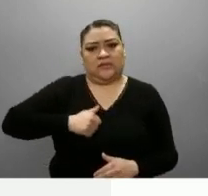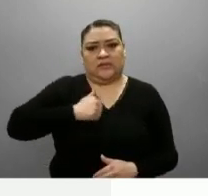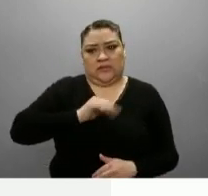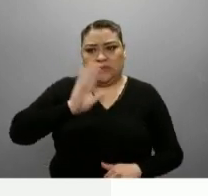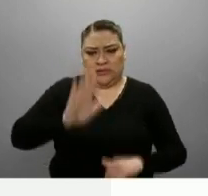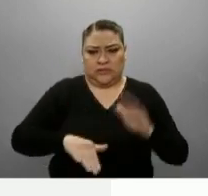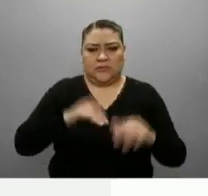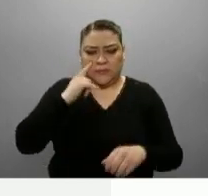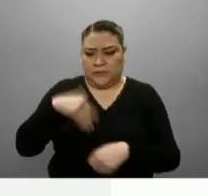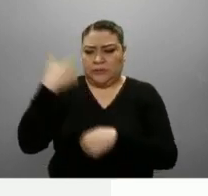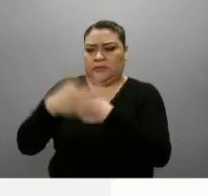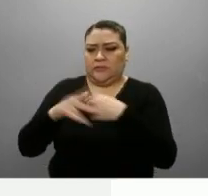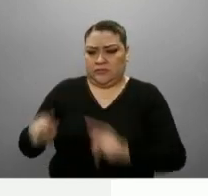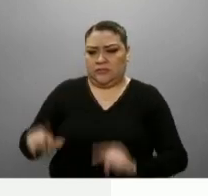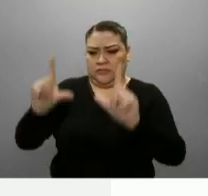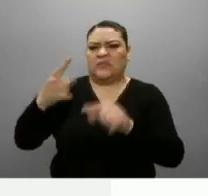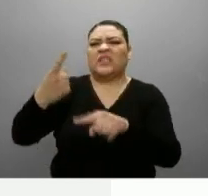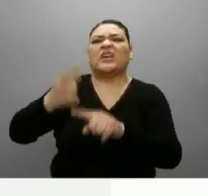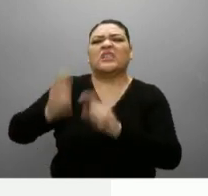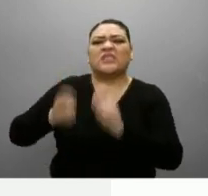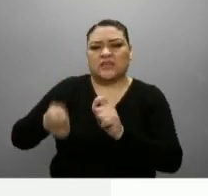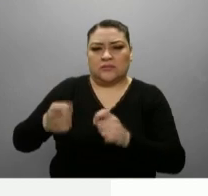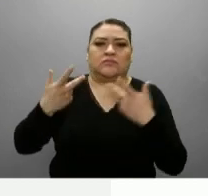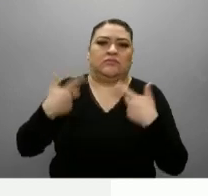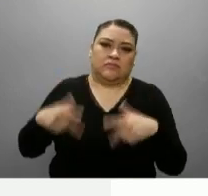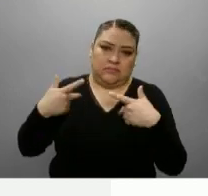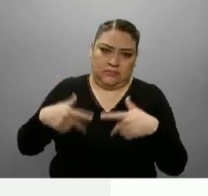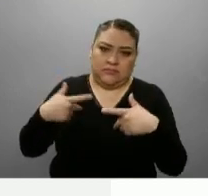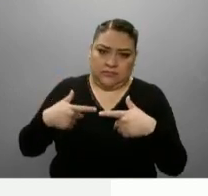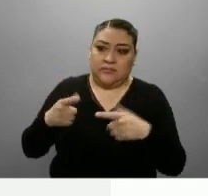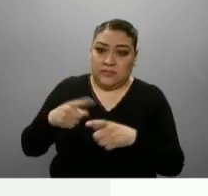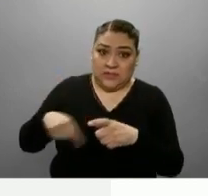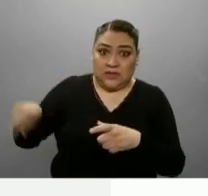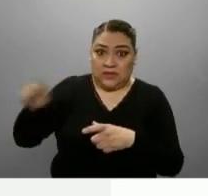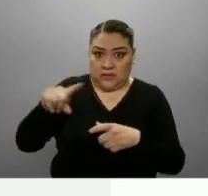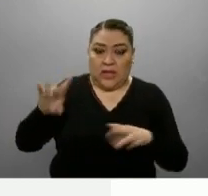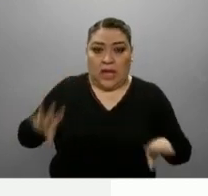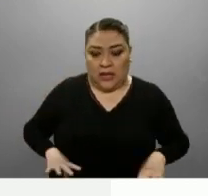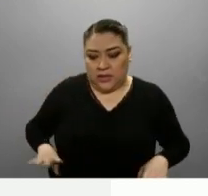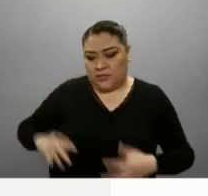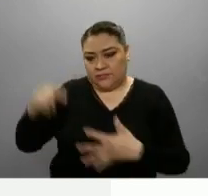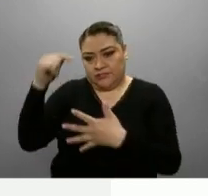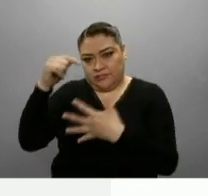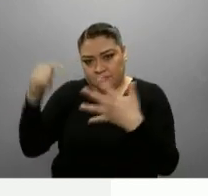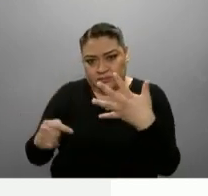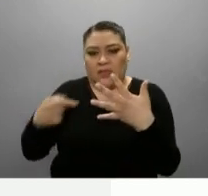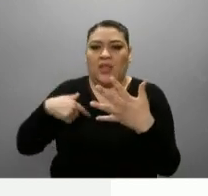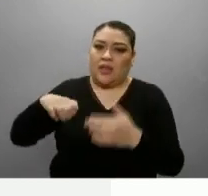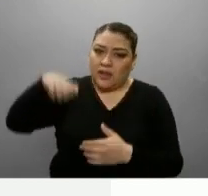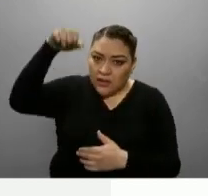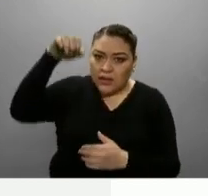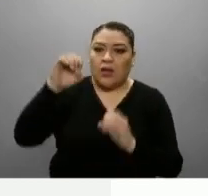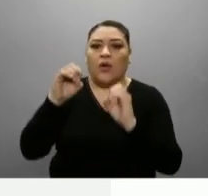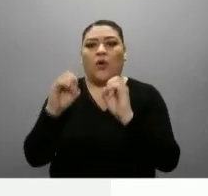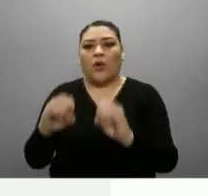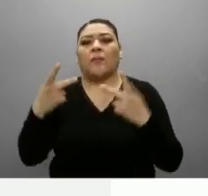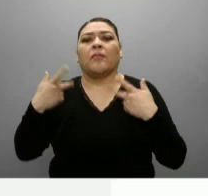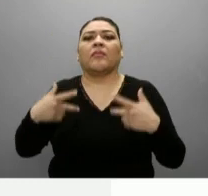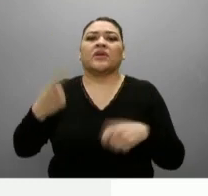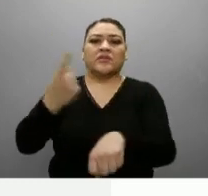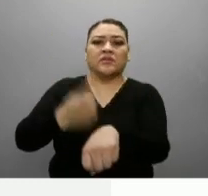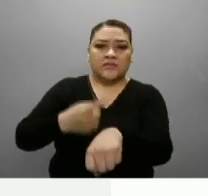lo veremos en las siguientes diapositivas, continúan siendo personas que tienen características, ya sea por la edad o por